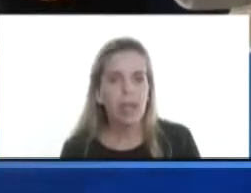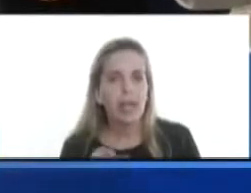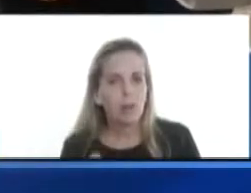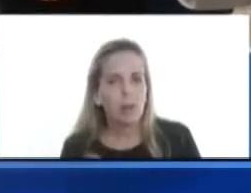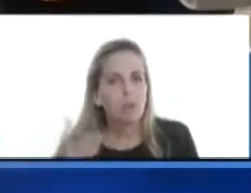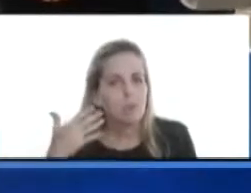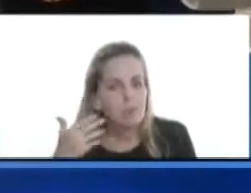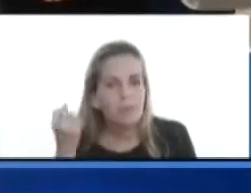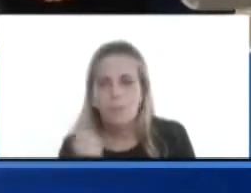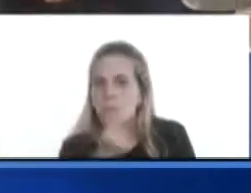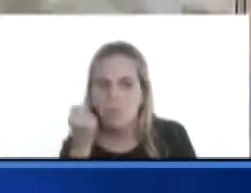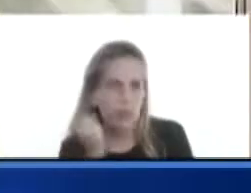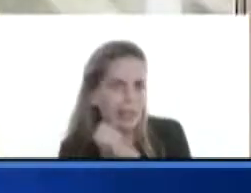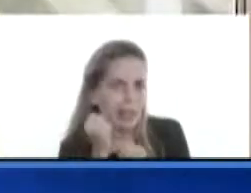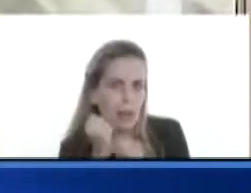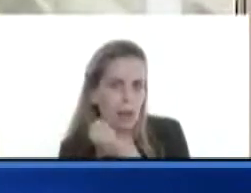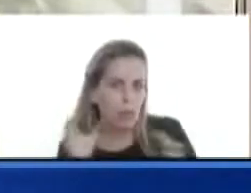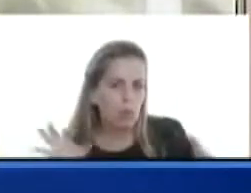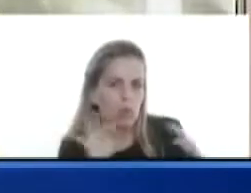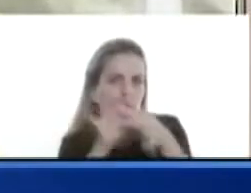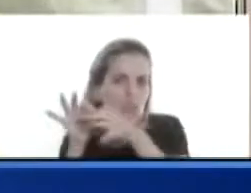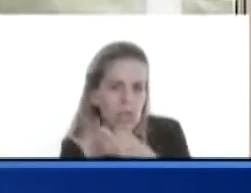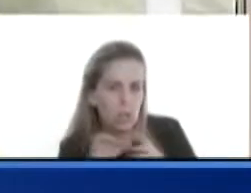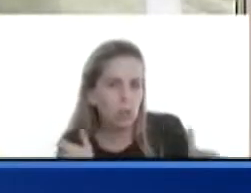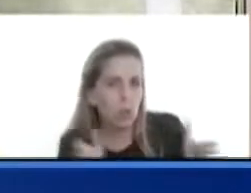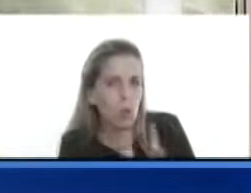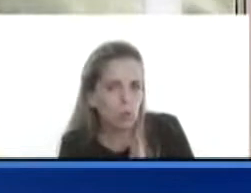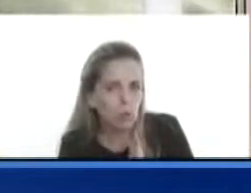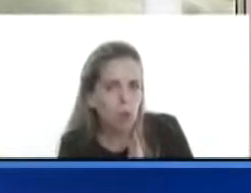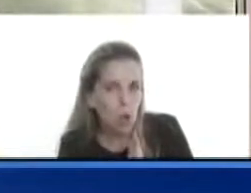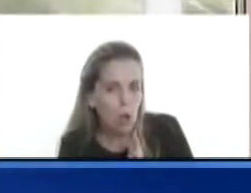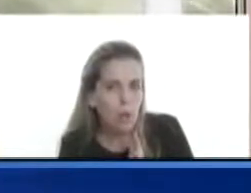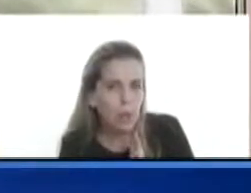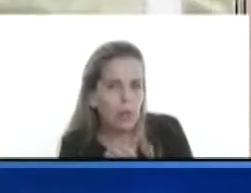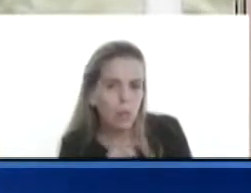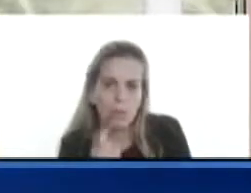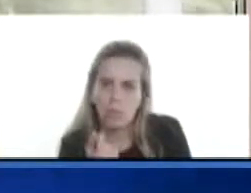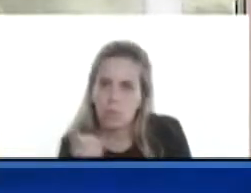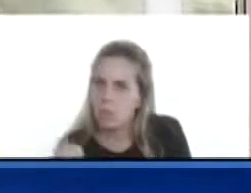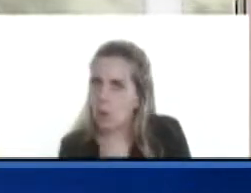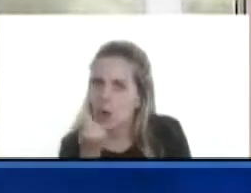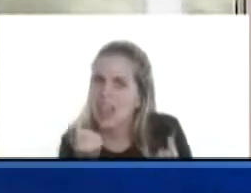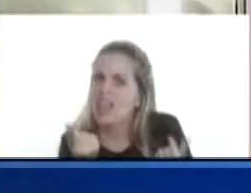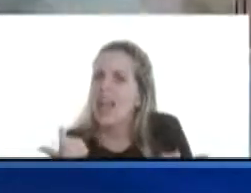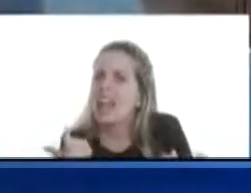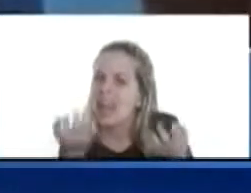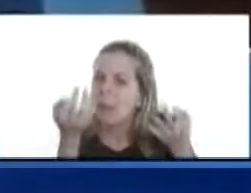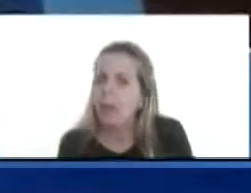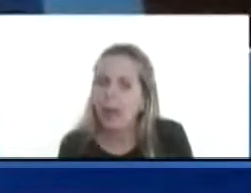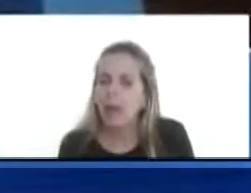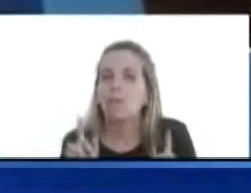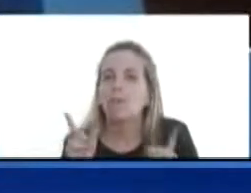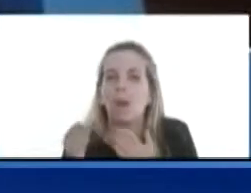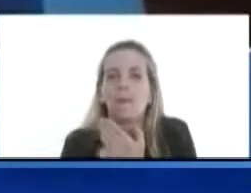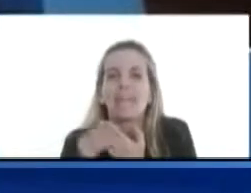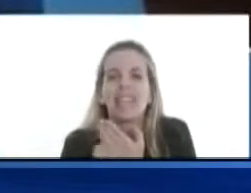valora el trabajo en conjunto que estamos haciendo. Sin ir más lejos, el ministro Ferraresi, el